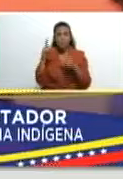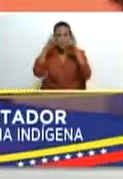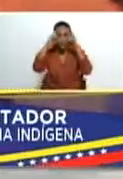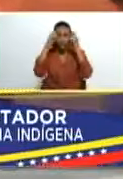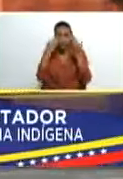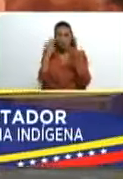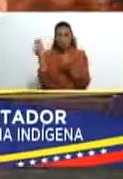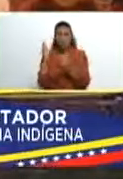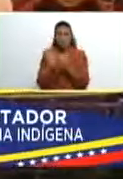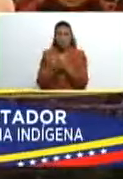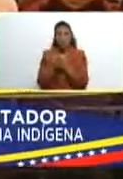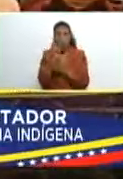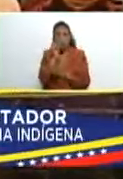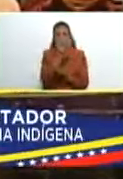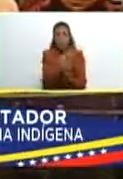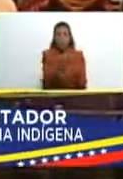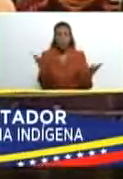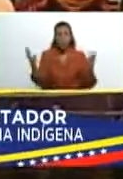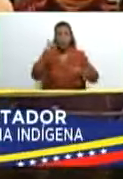camaradas,